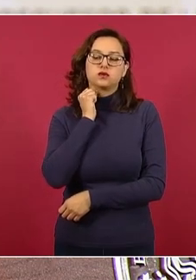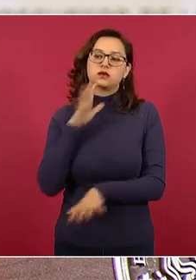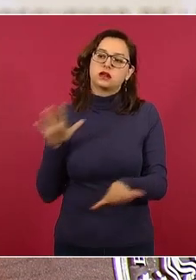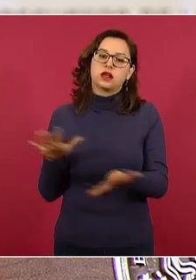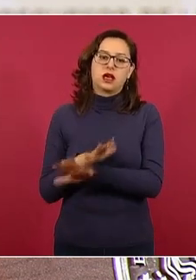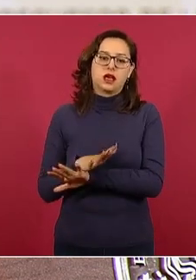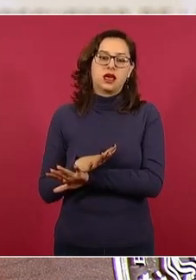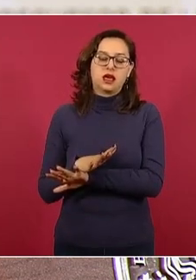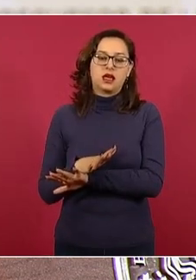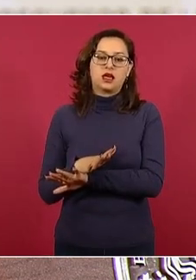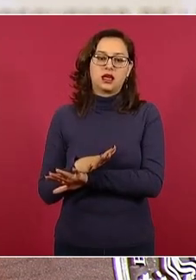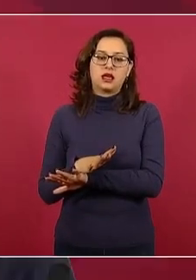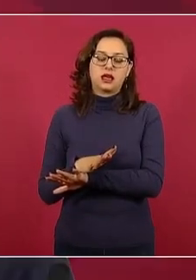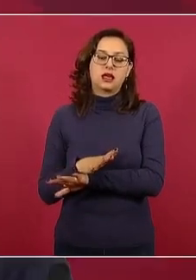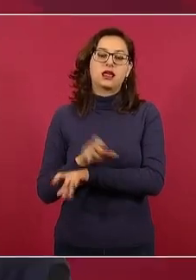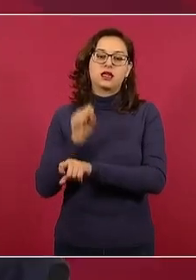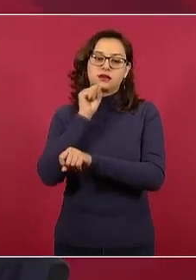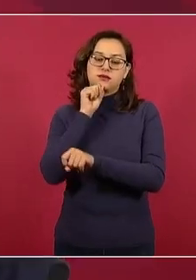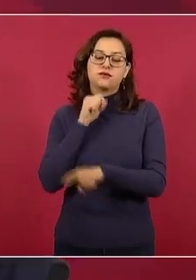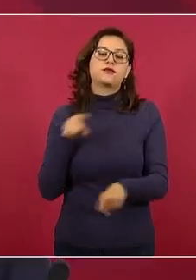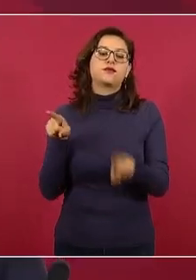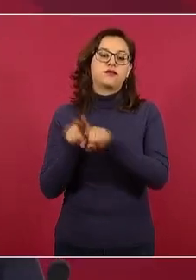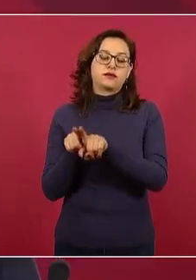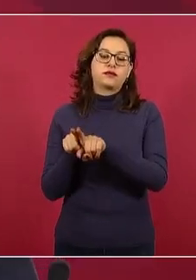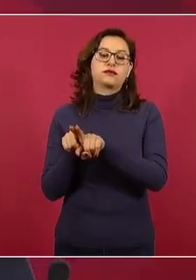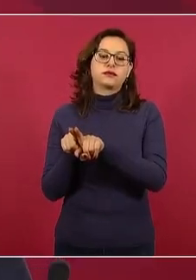y también van a haber elecciones